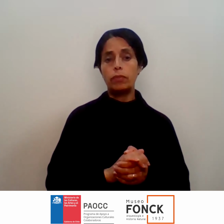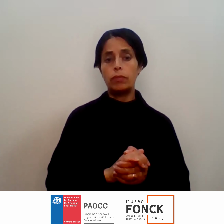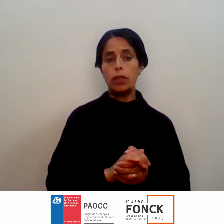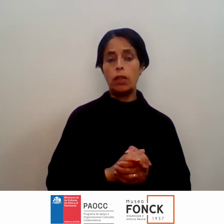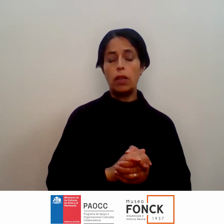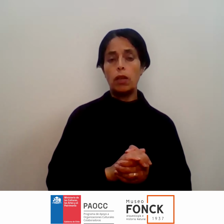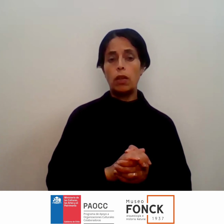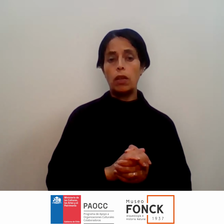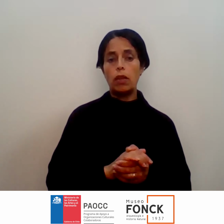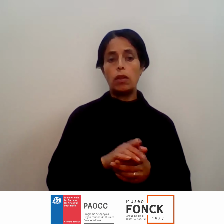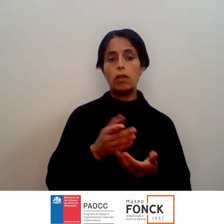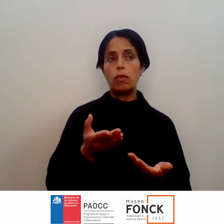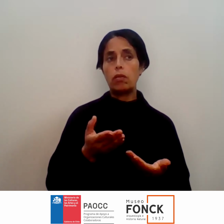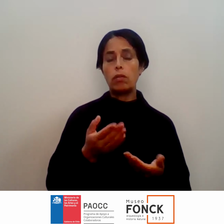patrones